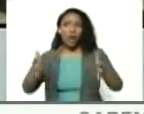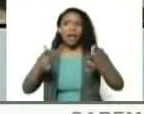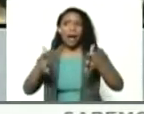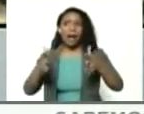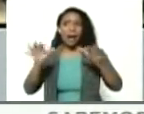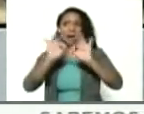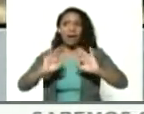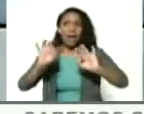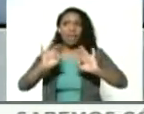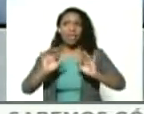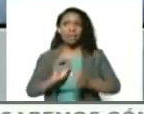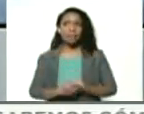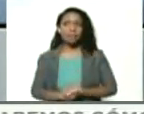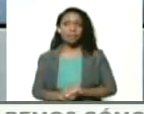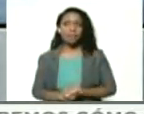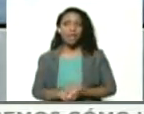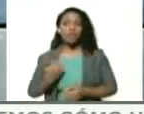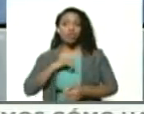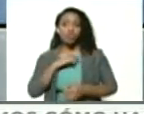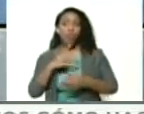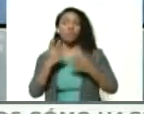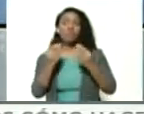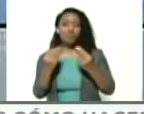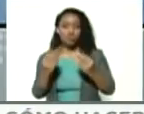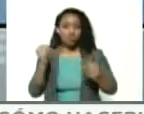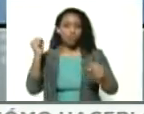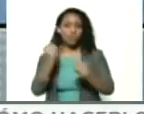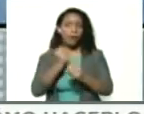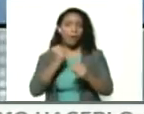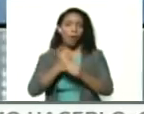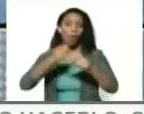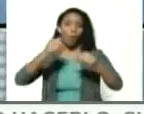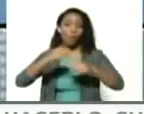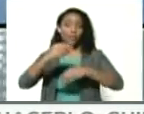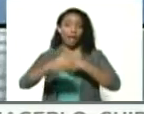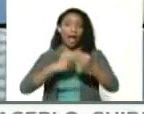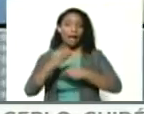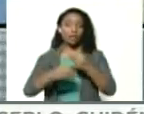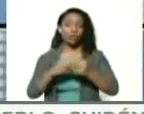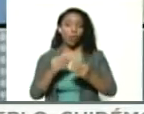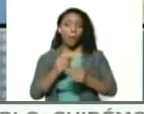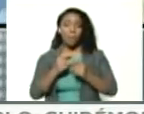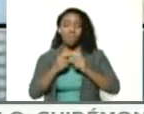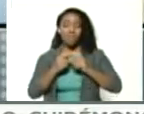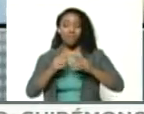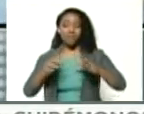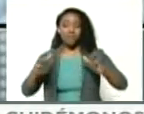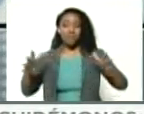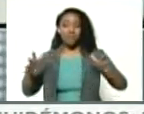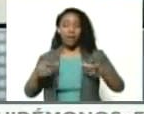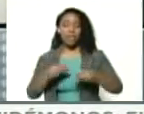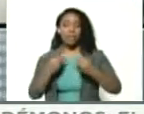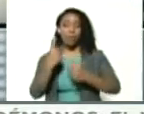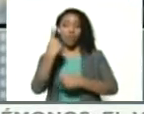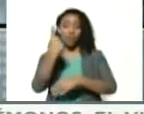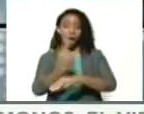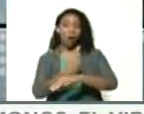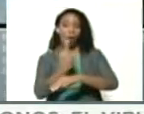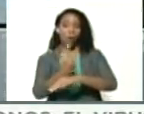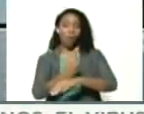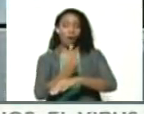gana nadie. Bueno, estamos mucho trabajo. Hoy se ha hecho extenso. Dedicamos más de una hora